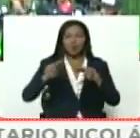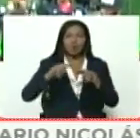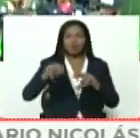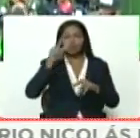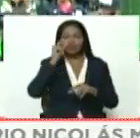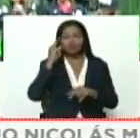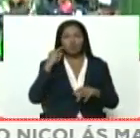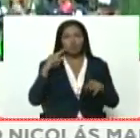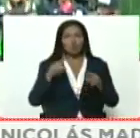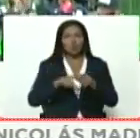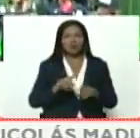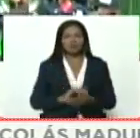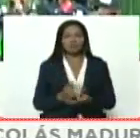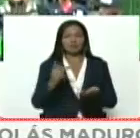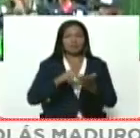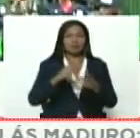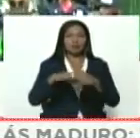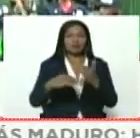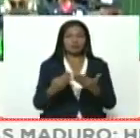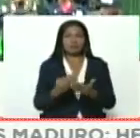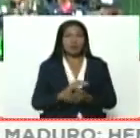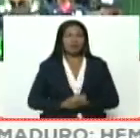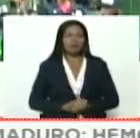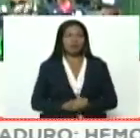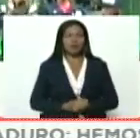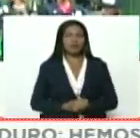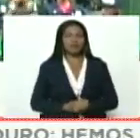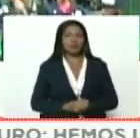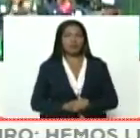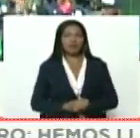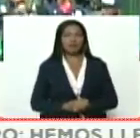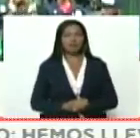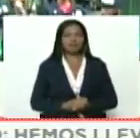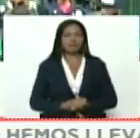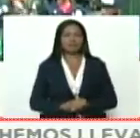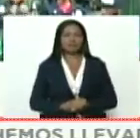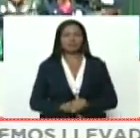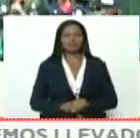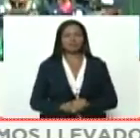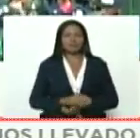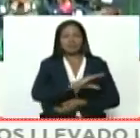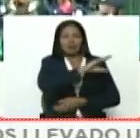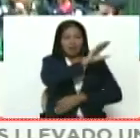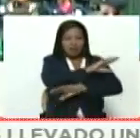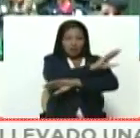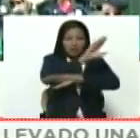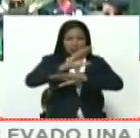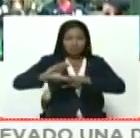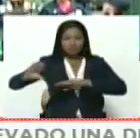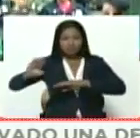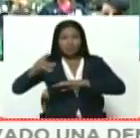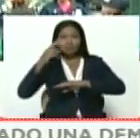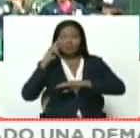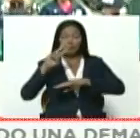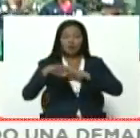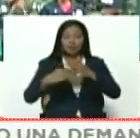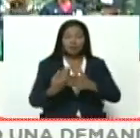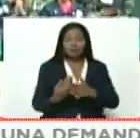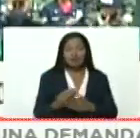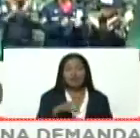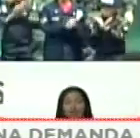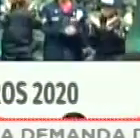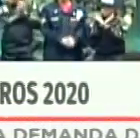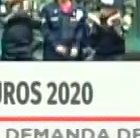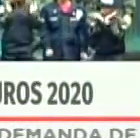niñas participando en esta hermosa cinta costera hecha en revolución. Nos encontramos en el estado de La